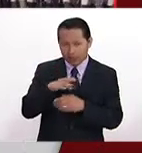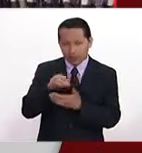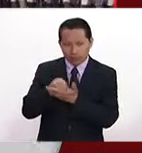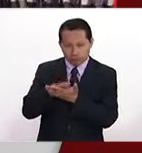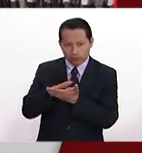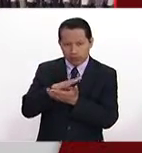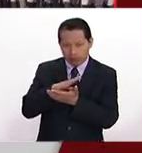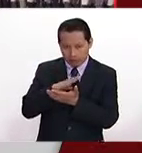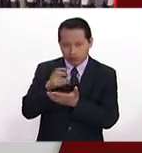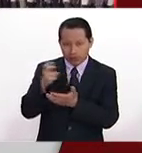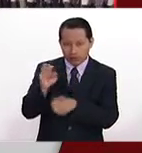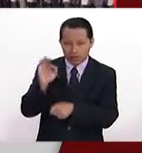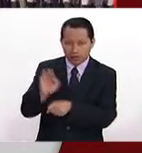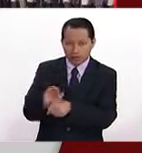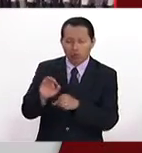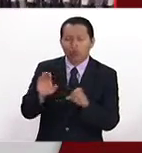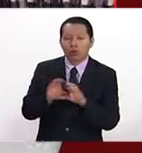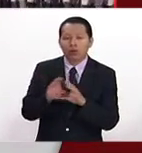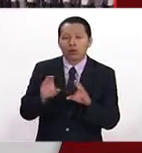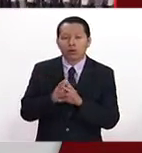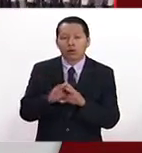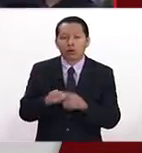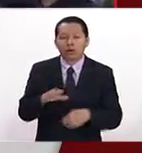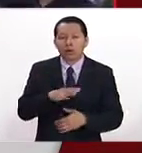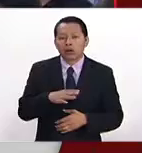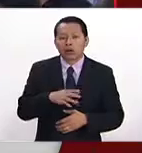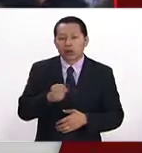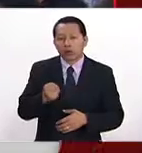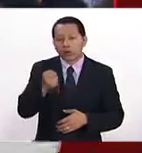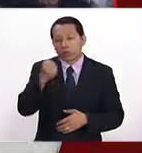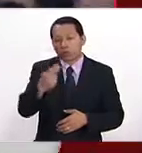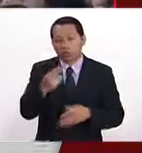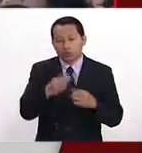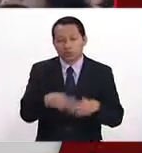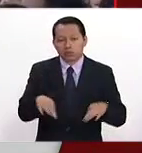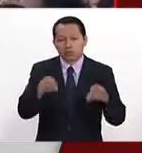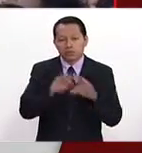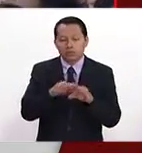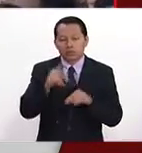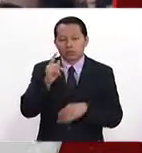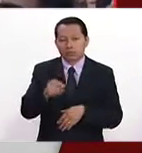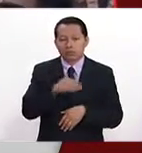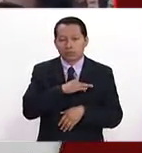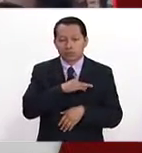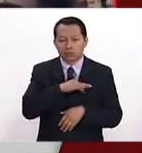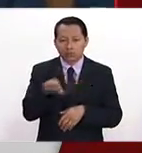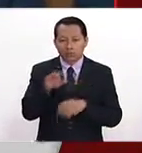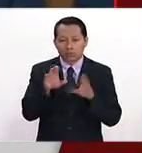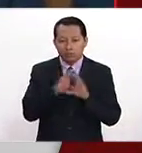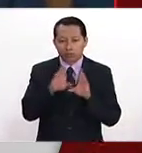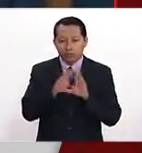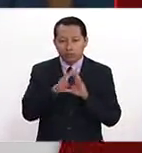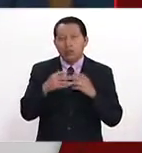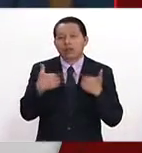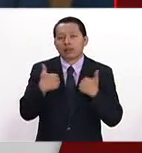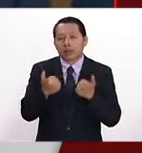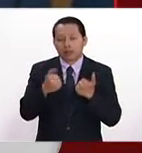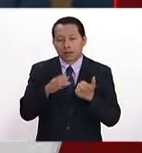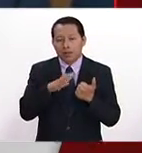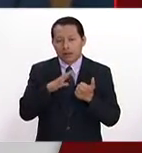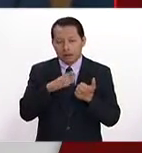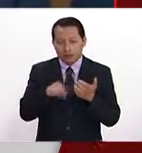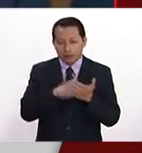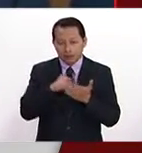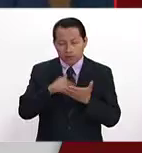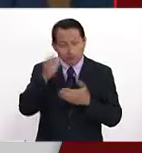este régimen, pues tiene dos aspectos muy relevantes que nos permitirían entender la posición de